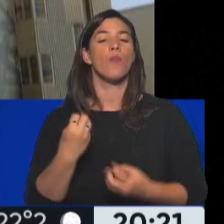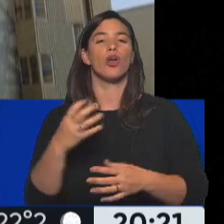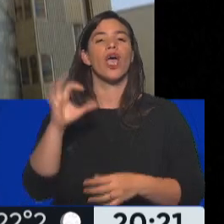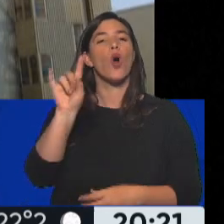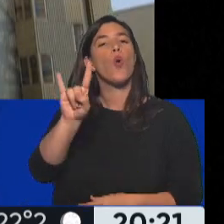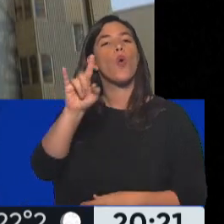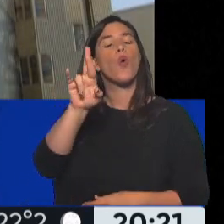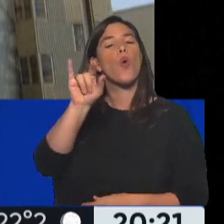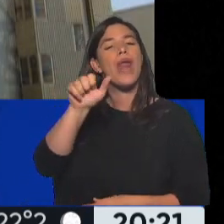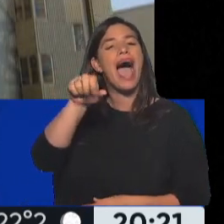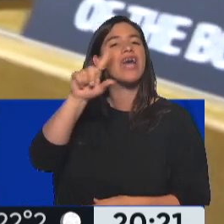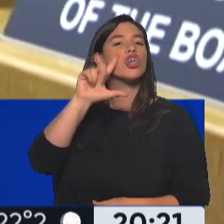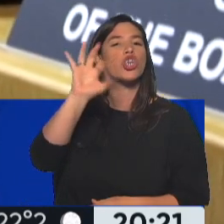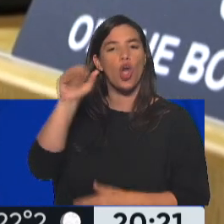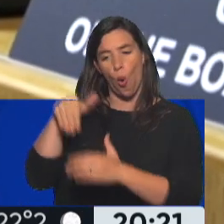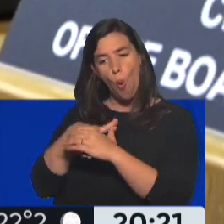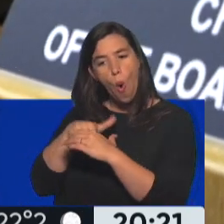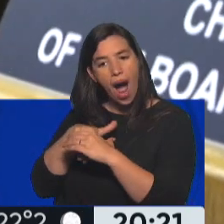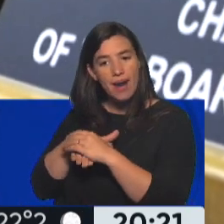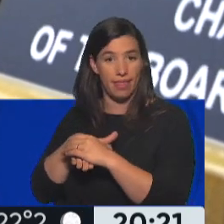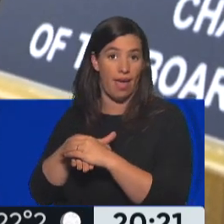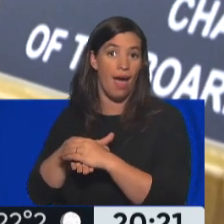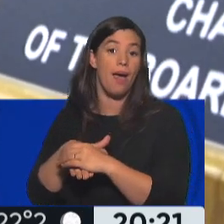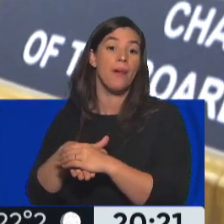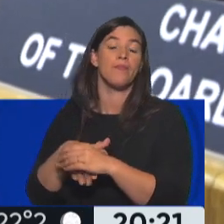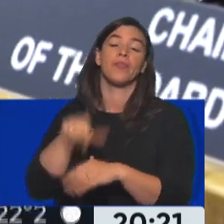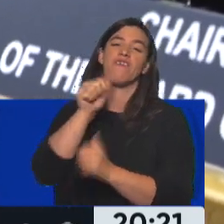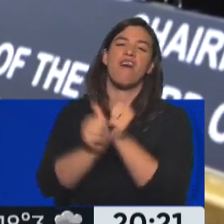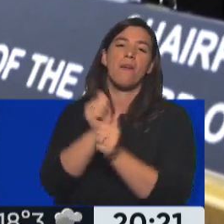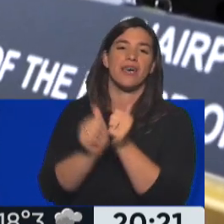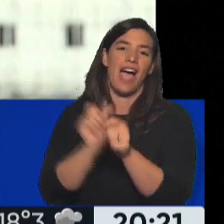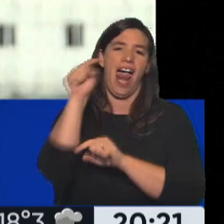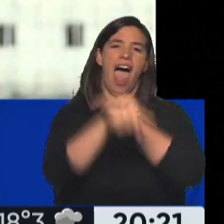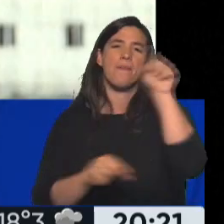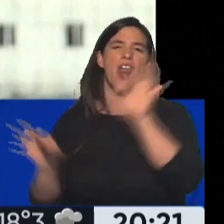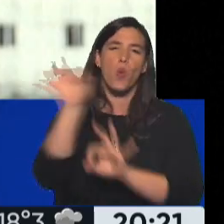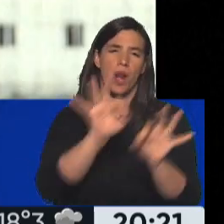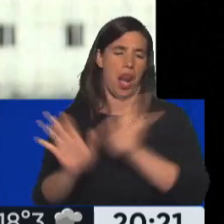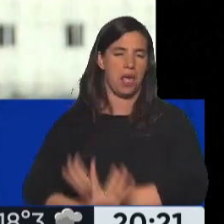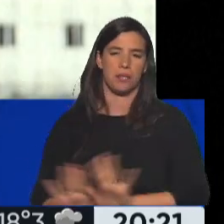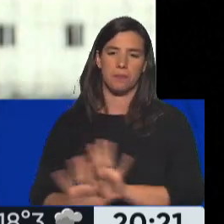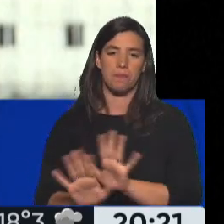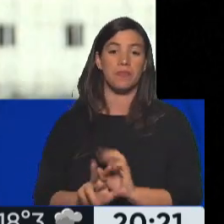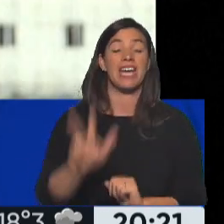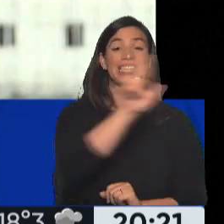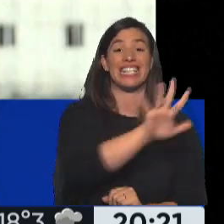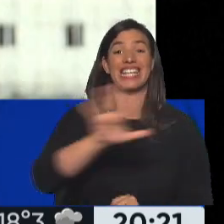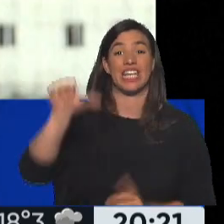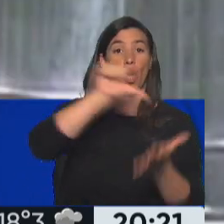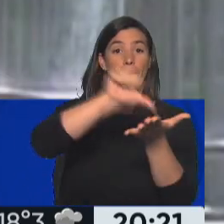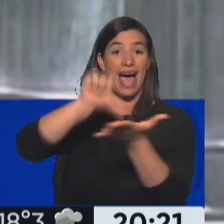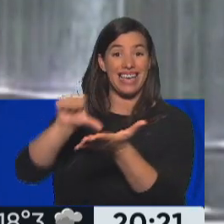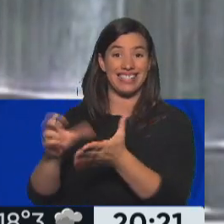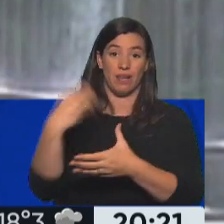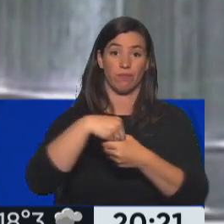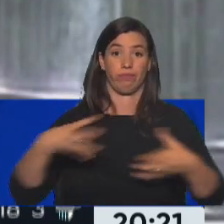enriquecido por debajo del grado necesario para fabricar armas nucleares. Los 35 países que integran la agencia